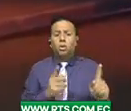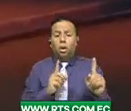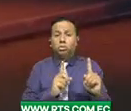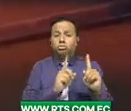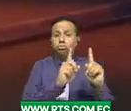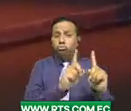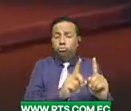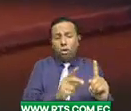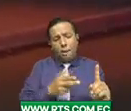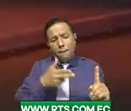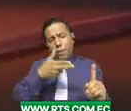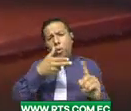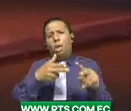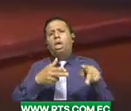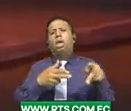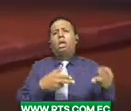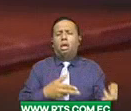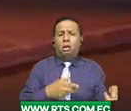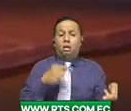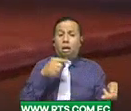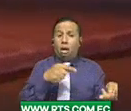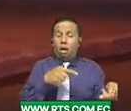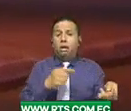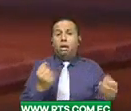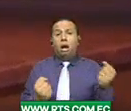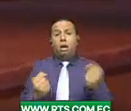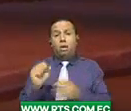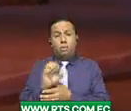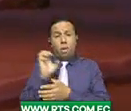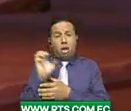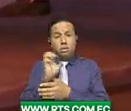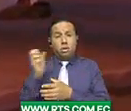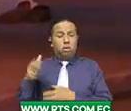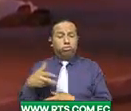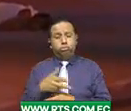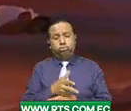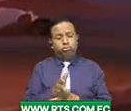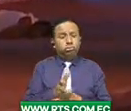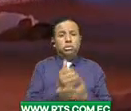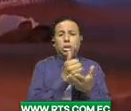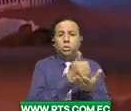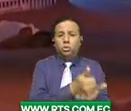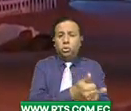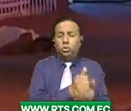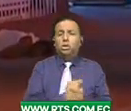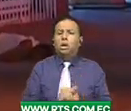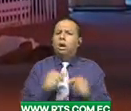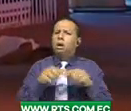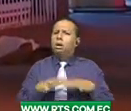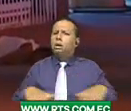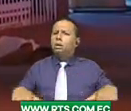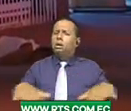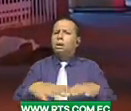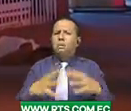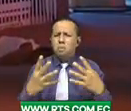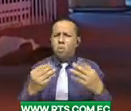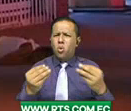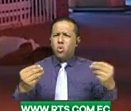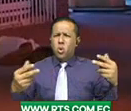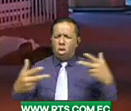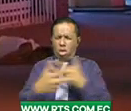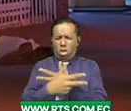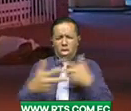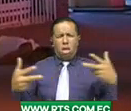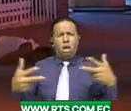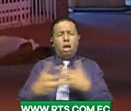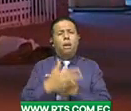hay incluso una ambulancia en el sector, ¿no? Lo que sí se ha generado por esta zona es bastante tráfico, debido a que